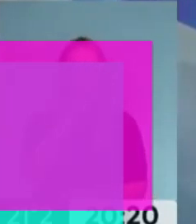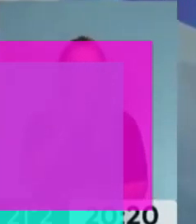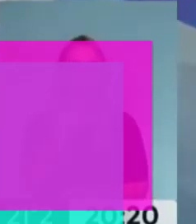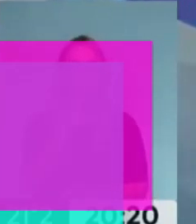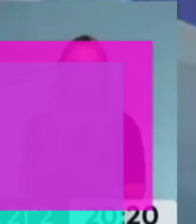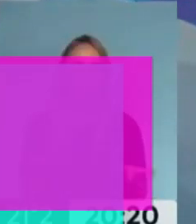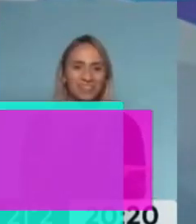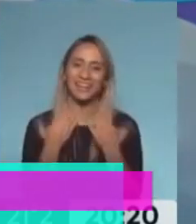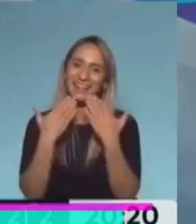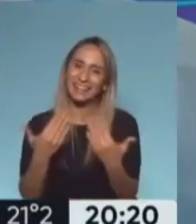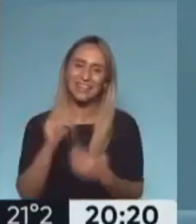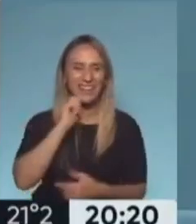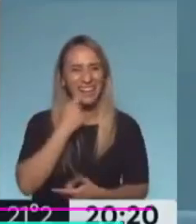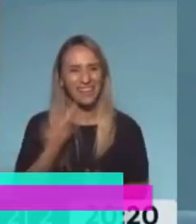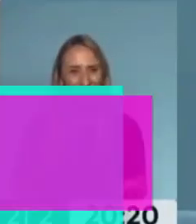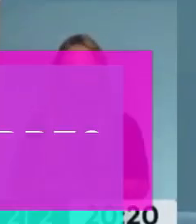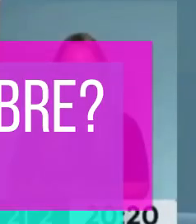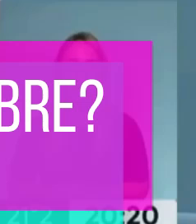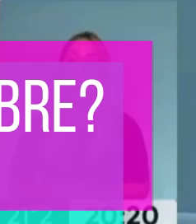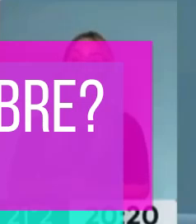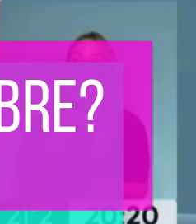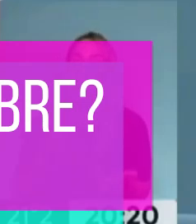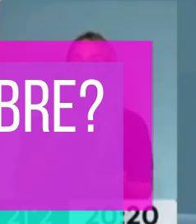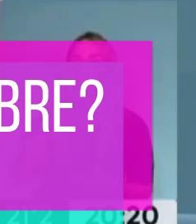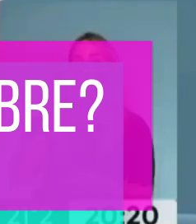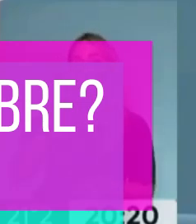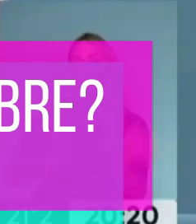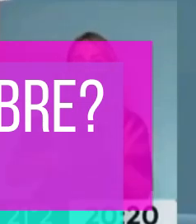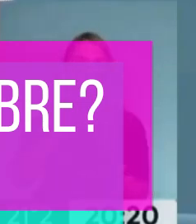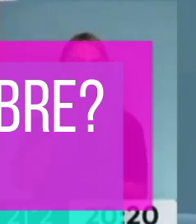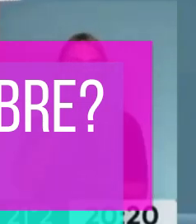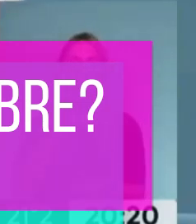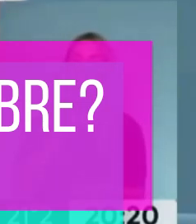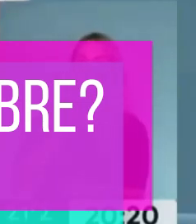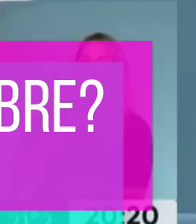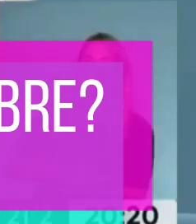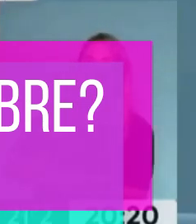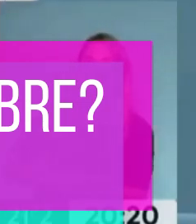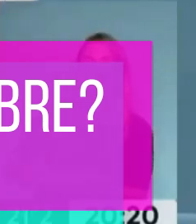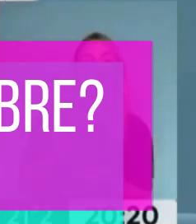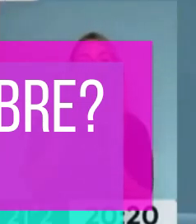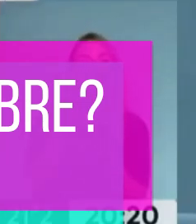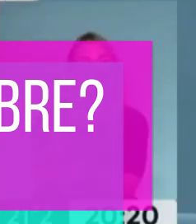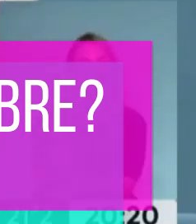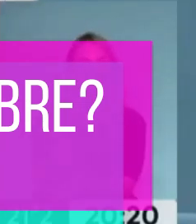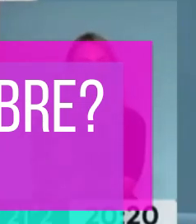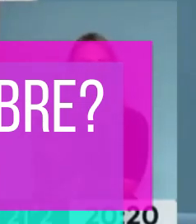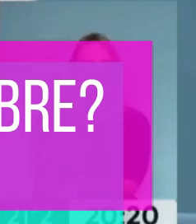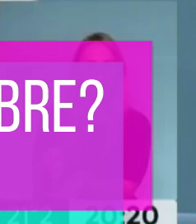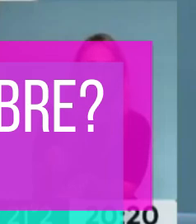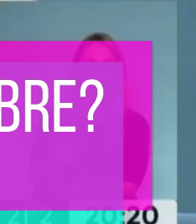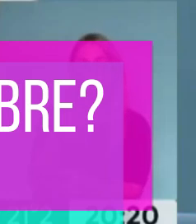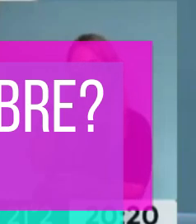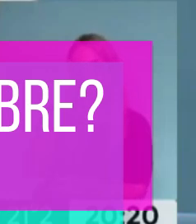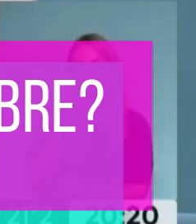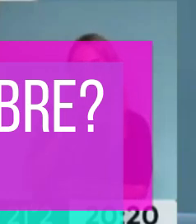pensó en que el monto del bono a jubilados de ANSES sería de 6.000 pesos. A pesar de ello, finalmente es importante porque sería